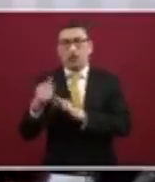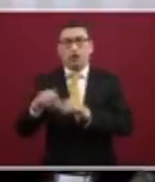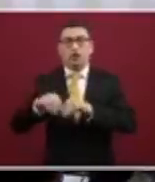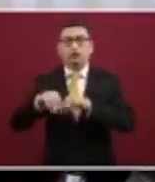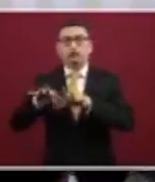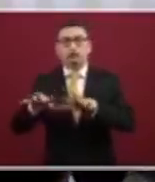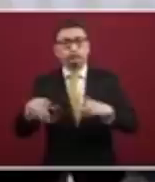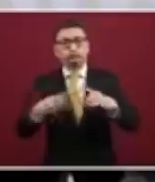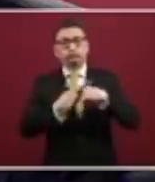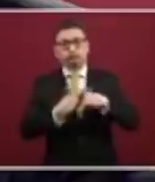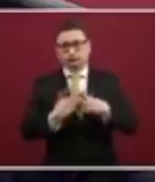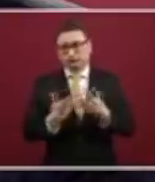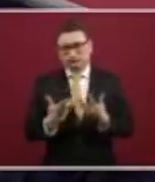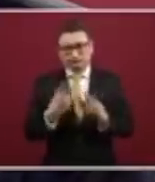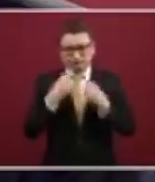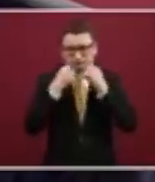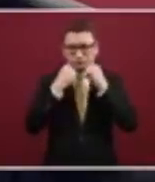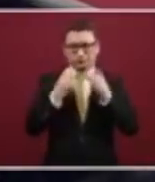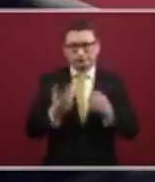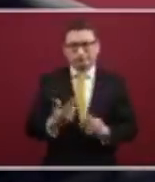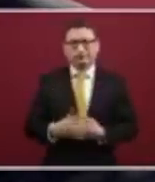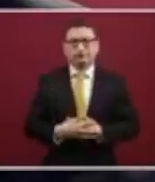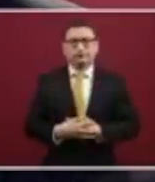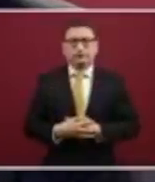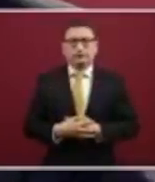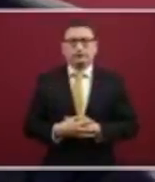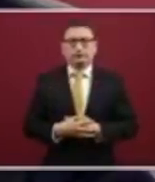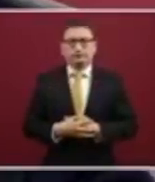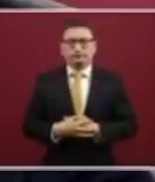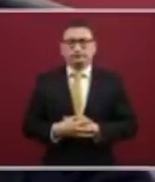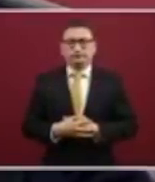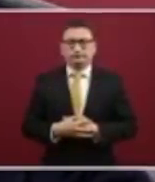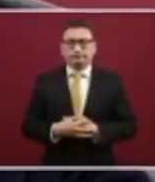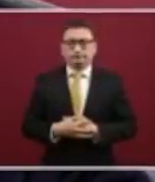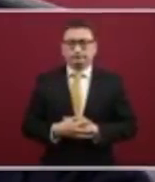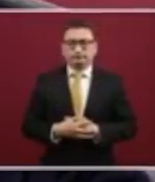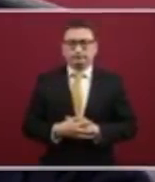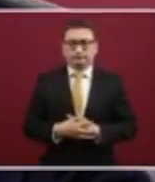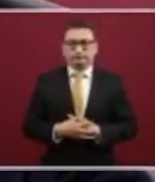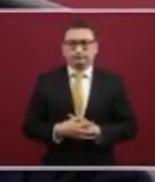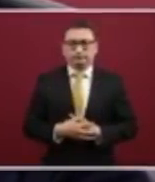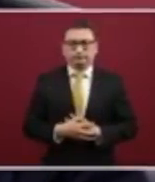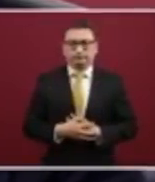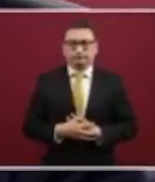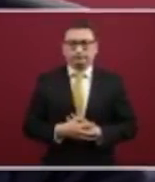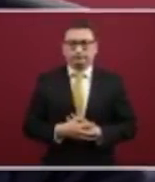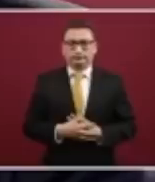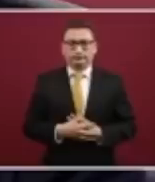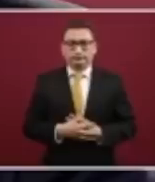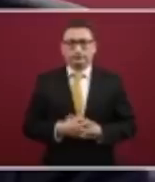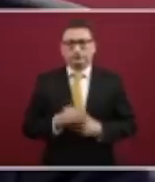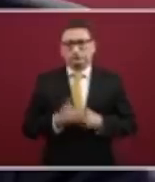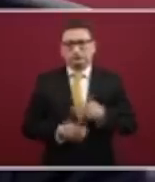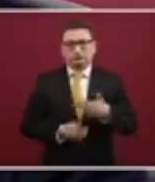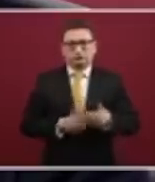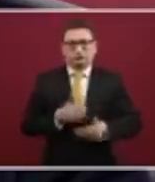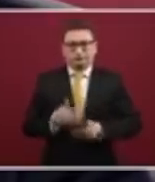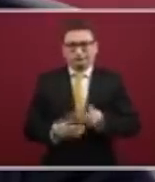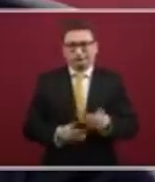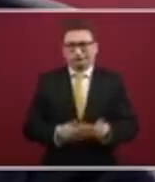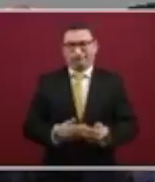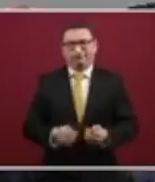de vida. Esto es lo opuesto y ya es un avance en ese